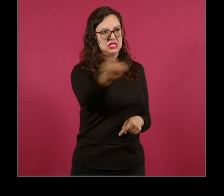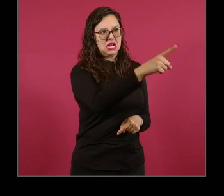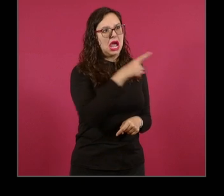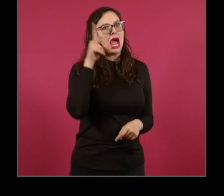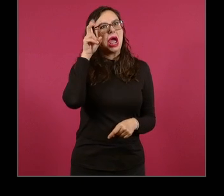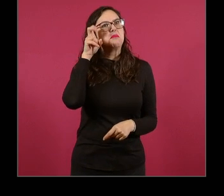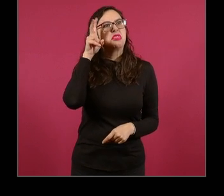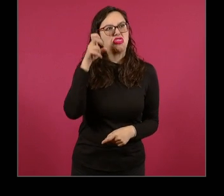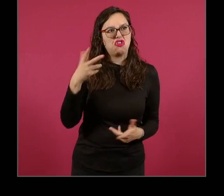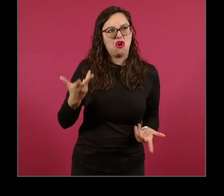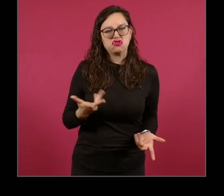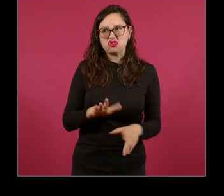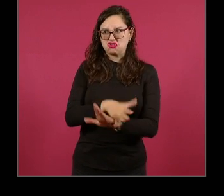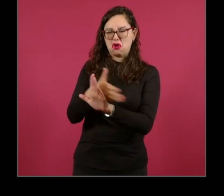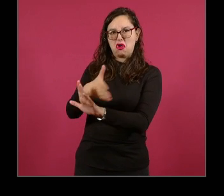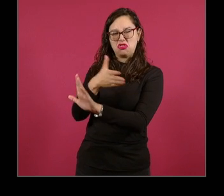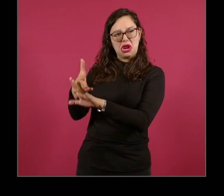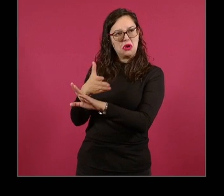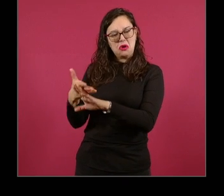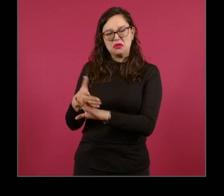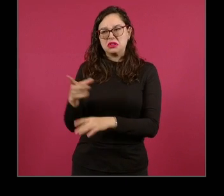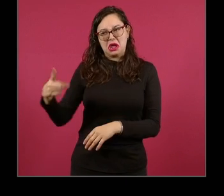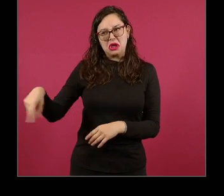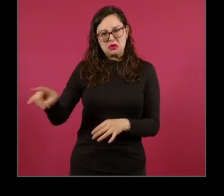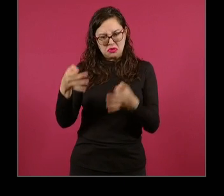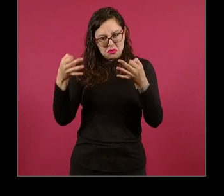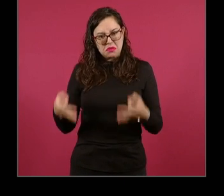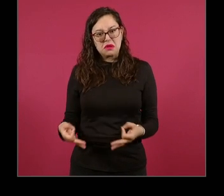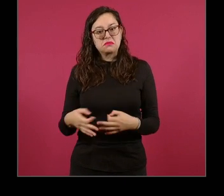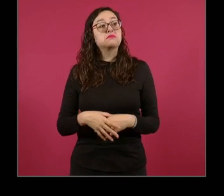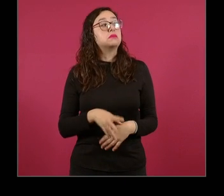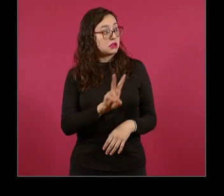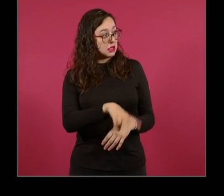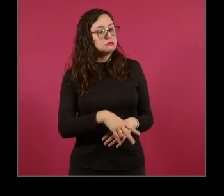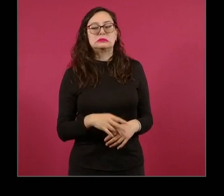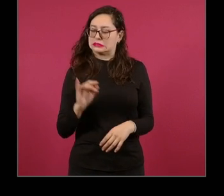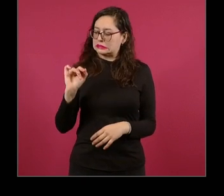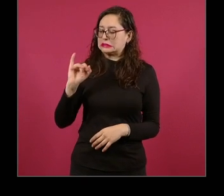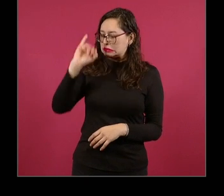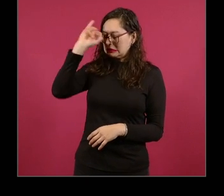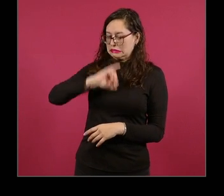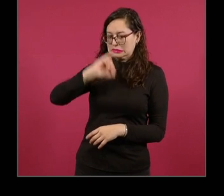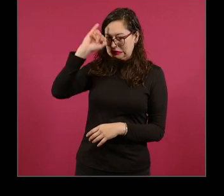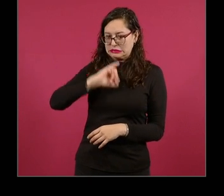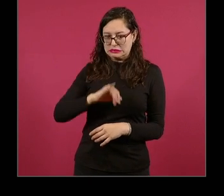lo bueno que hacen, hombre. ¿O no, Manu? No. ¿O no, Mativo Dios Catorce? Sí, Manu.